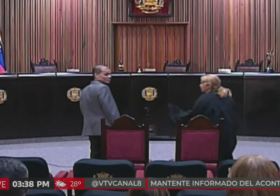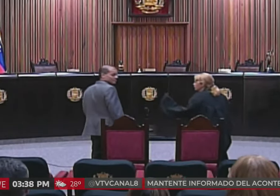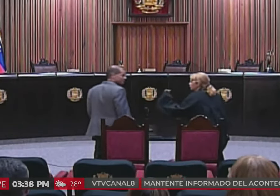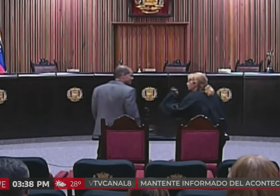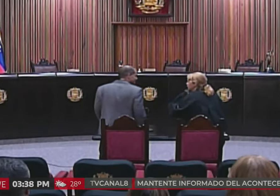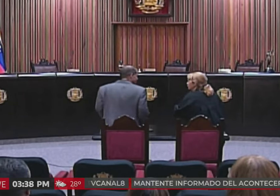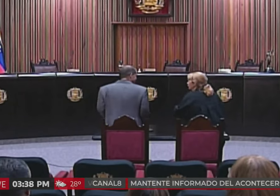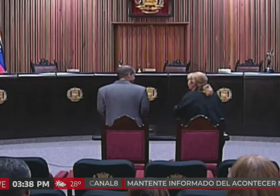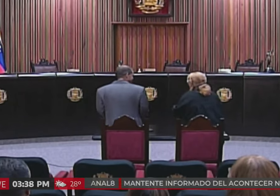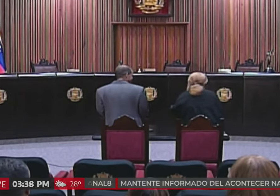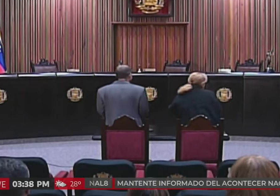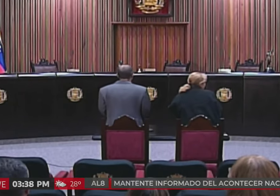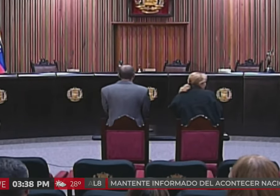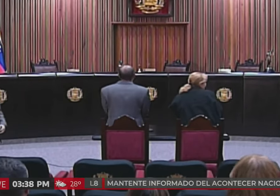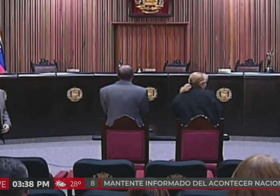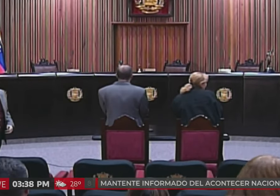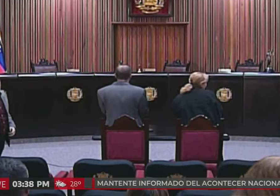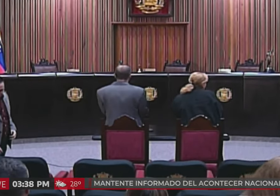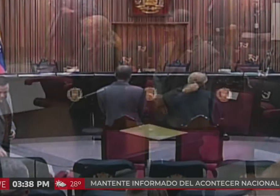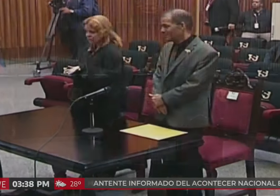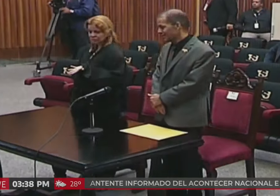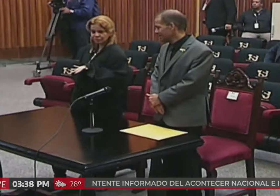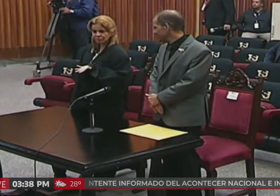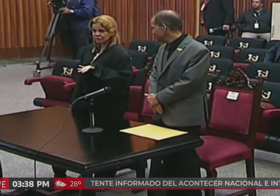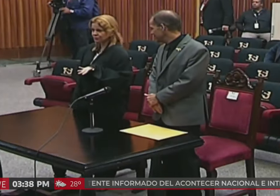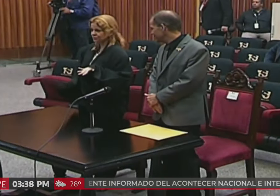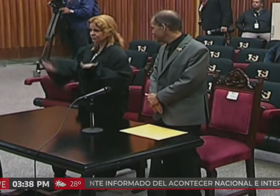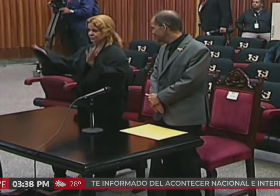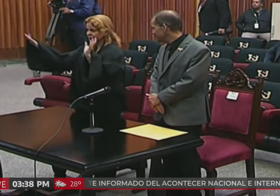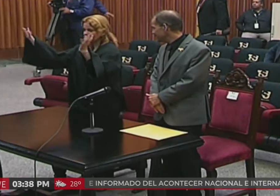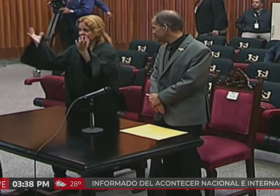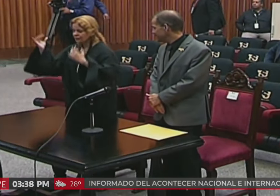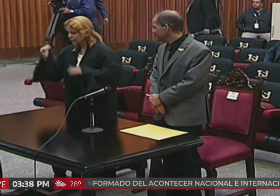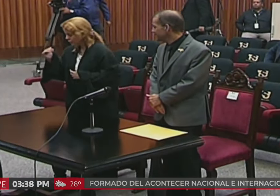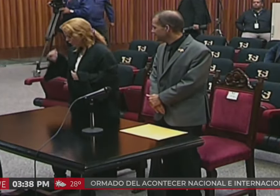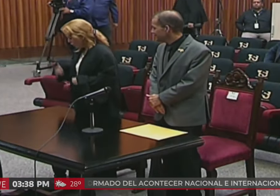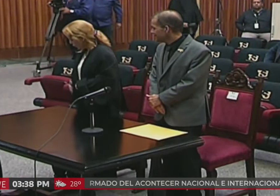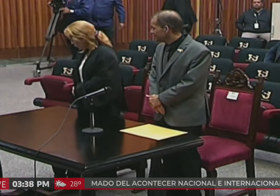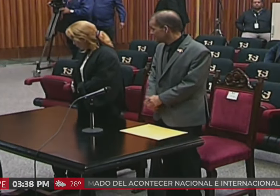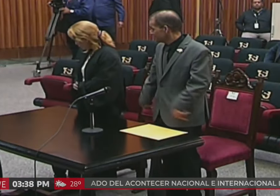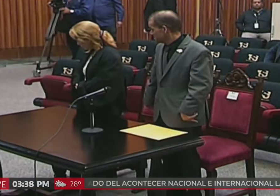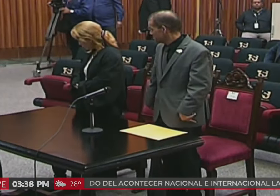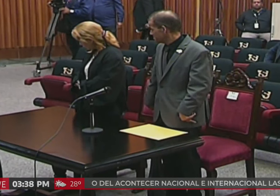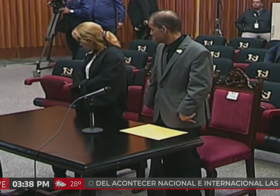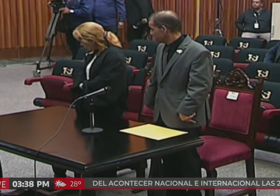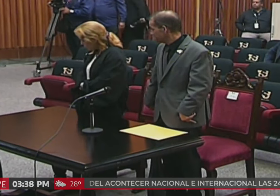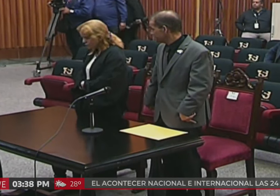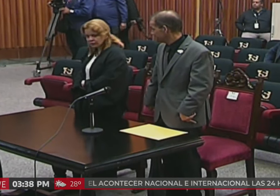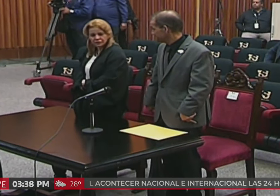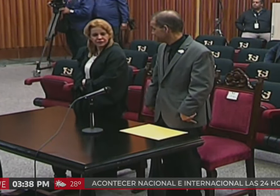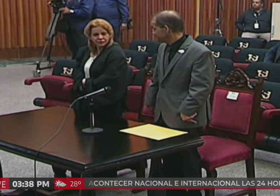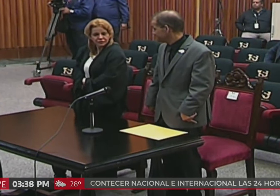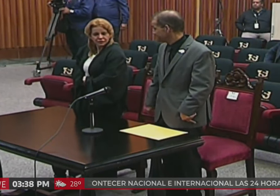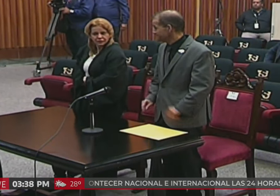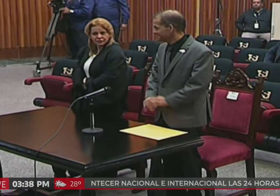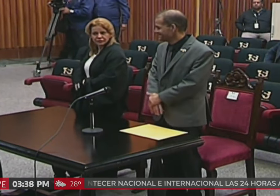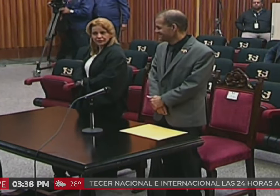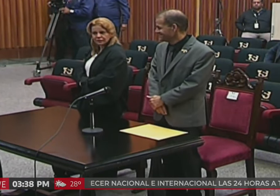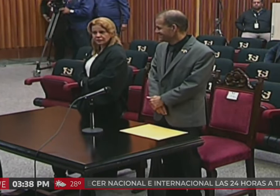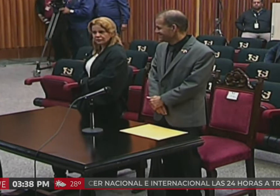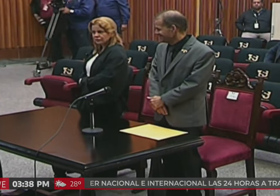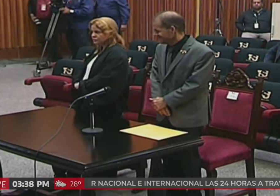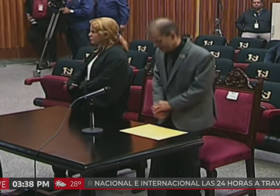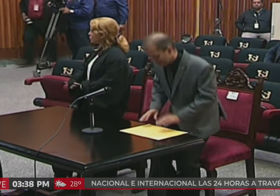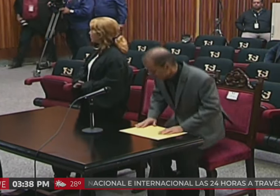Javi. Desde Yarisol, en este momento se dará inicio a la audiencia de comparecencia de Omar Ávila por Unión